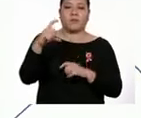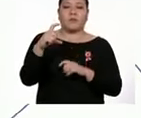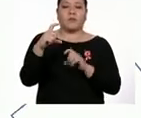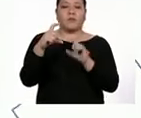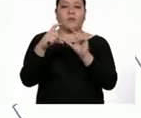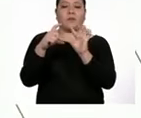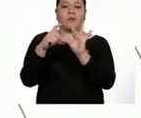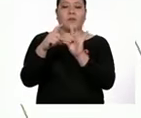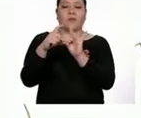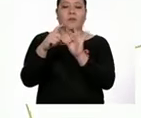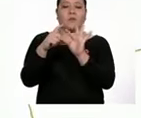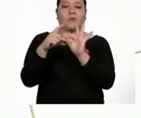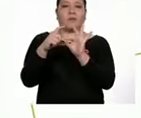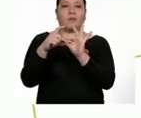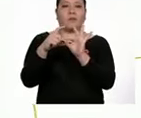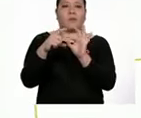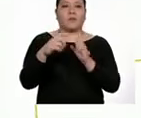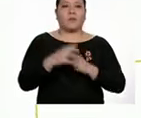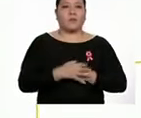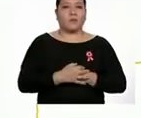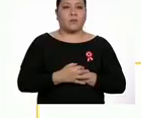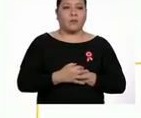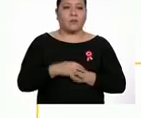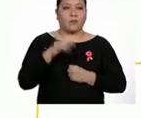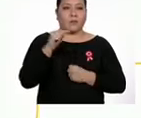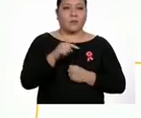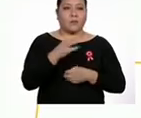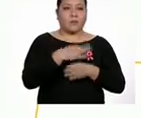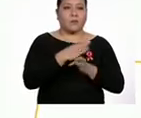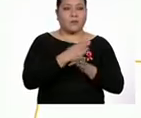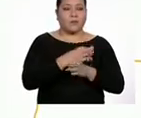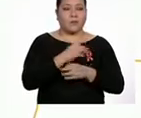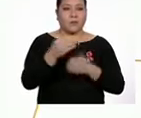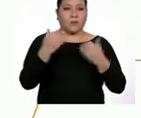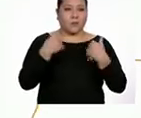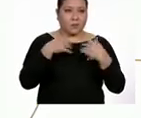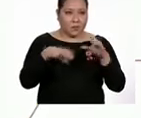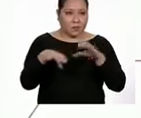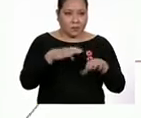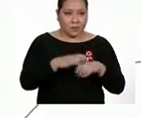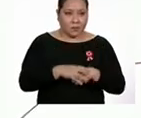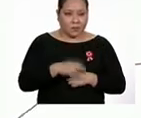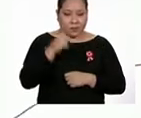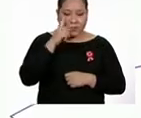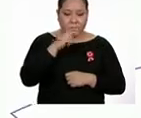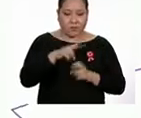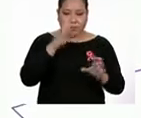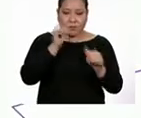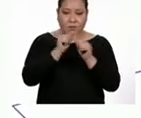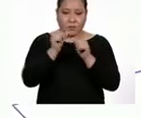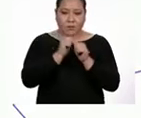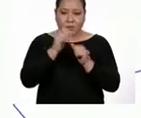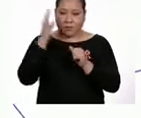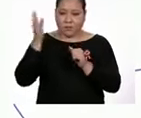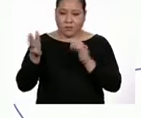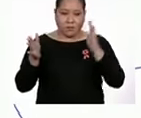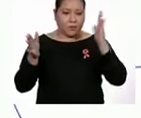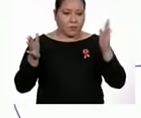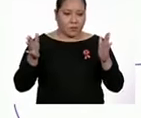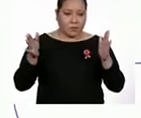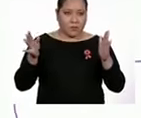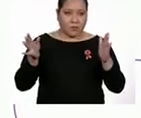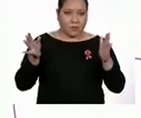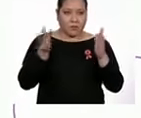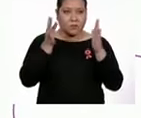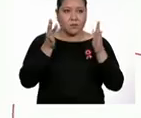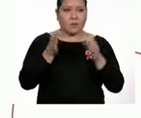en 89. En este caso, lo que debemos hacer es tomar los valores extremos de ambos